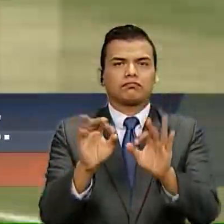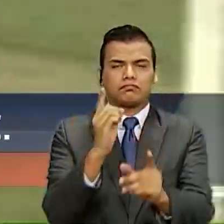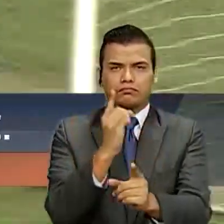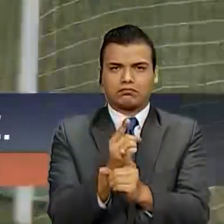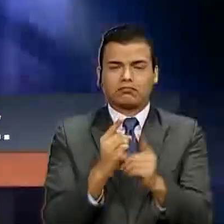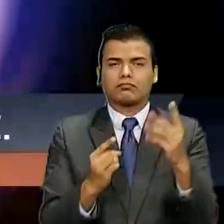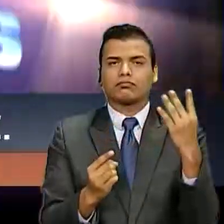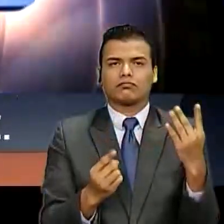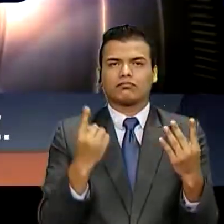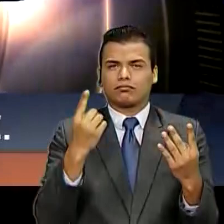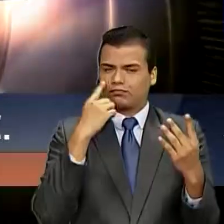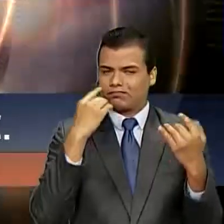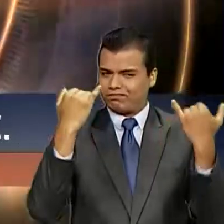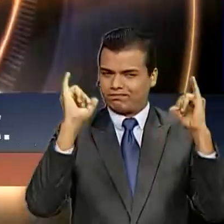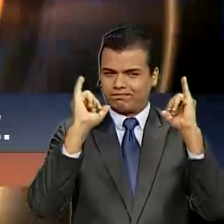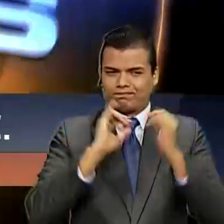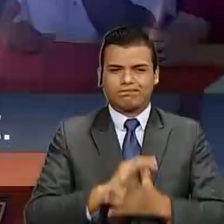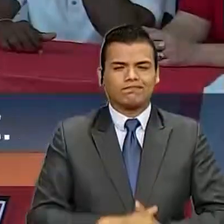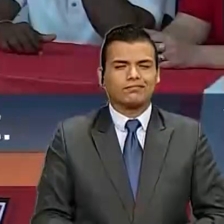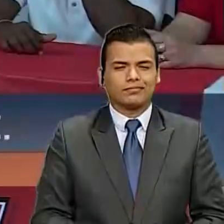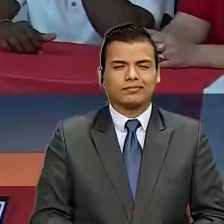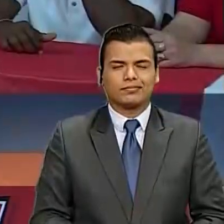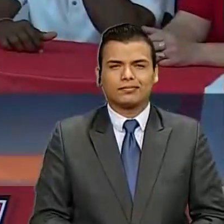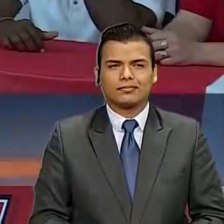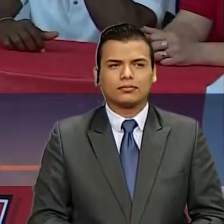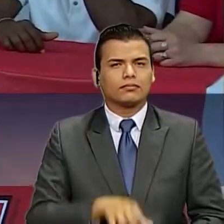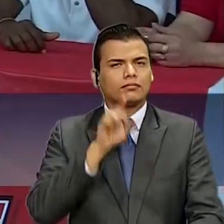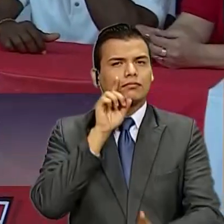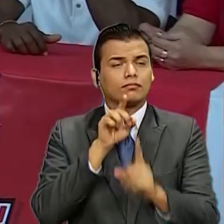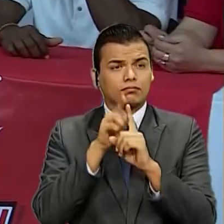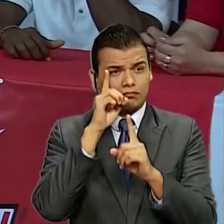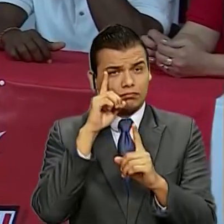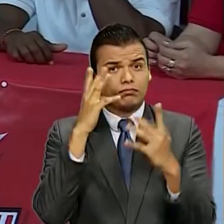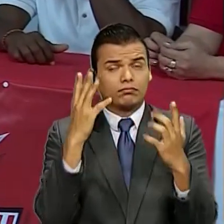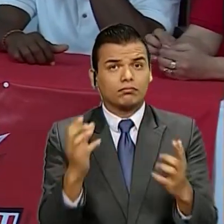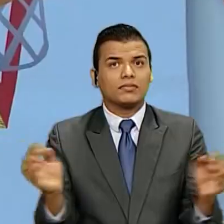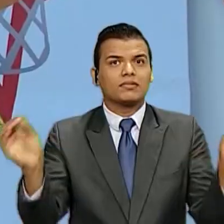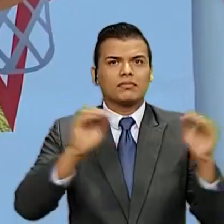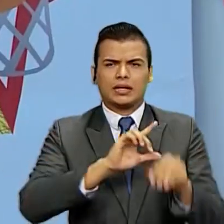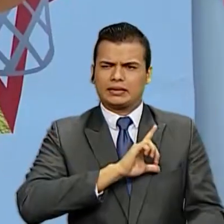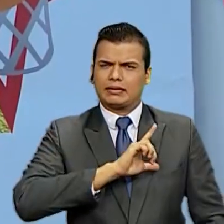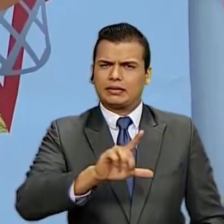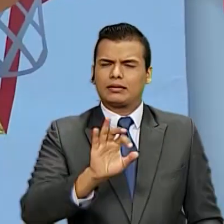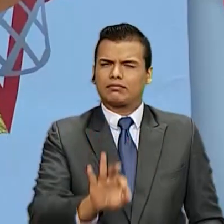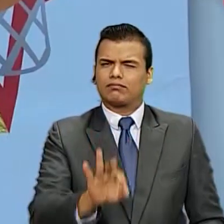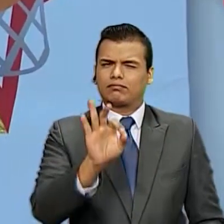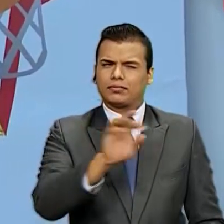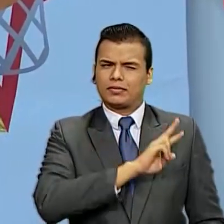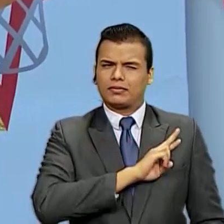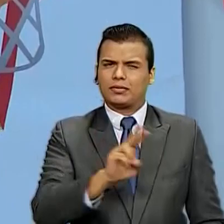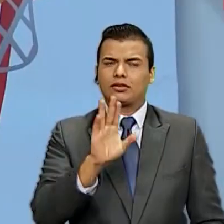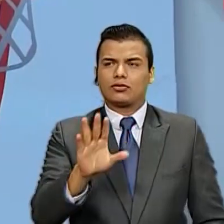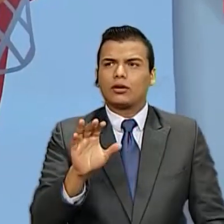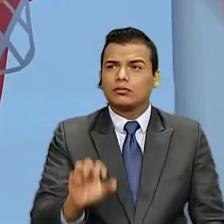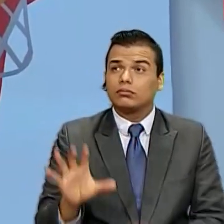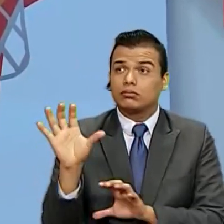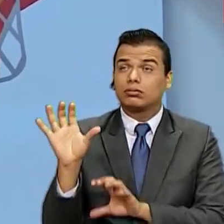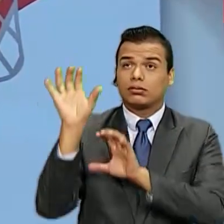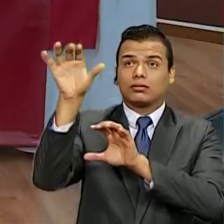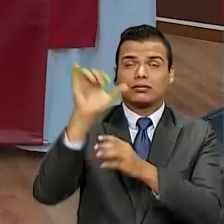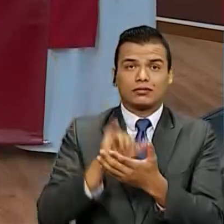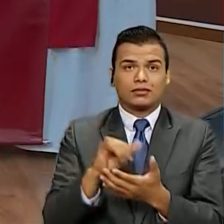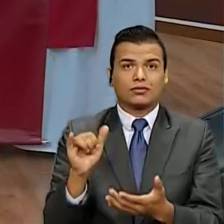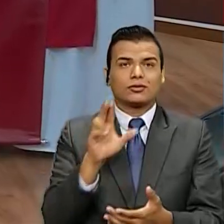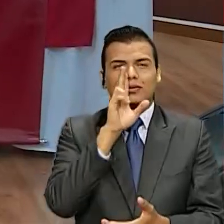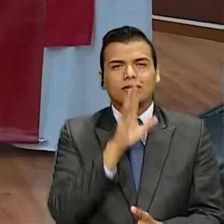el 4-1 final. Con el objetivo de recuperar el liderazgo del departamento en el baloncesto profesional,